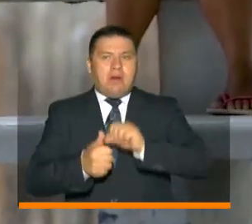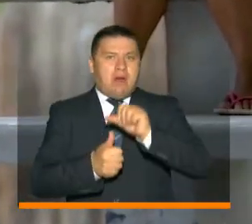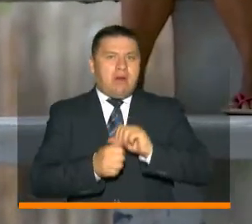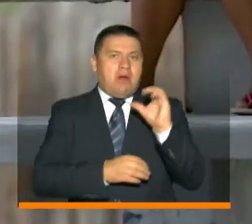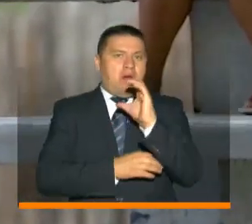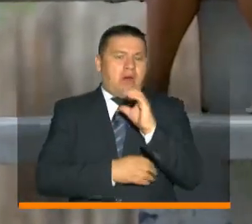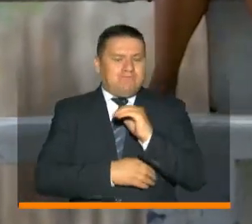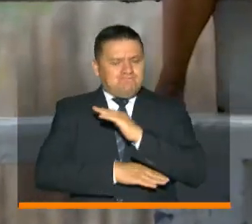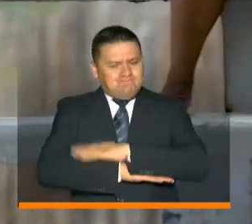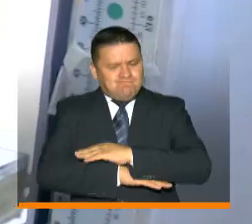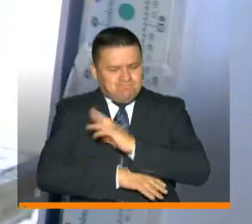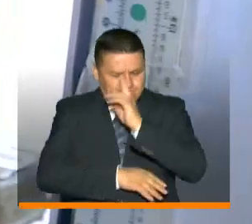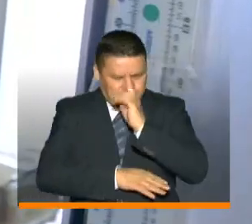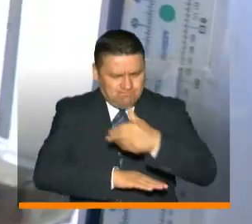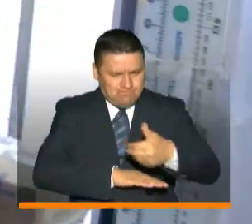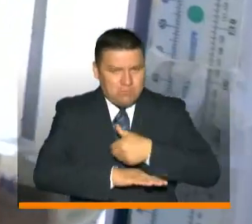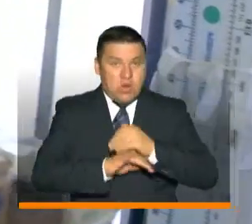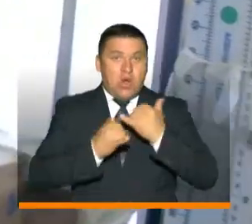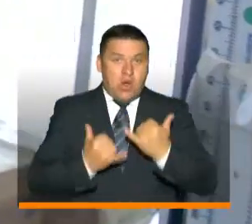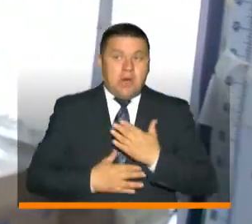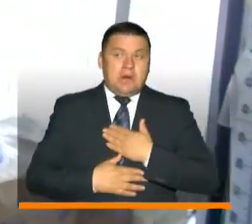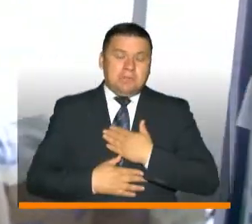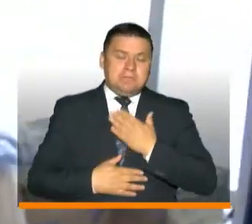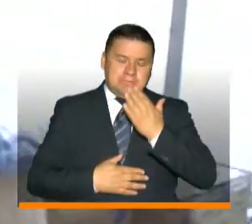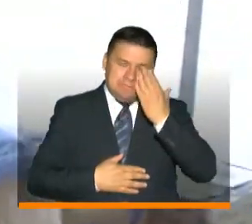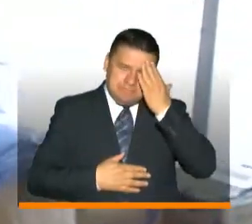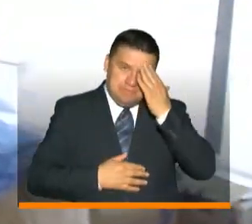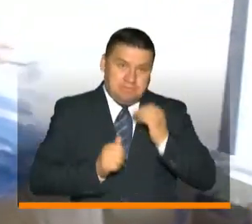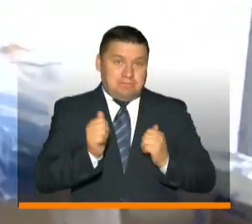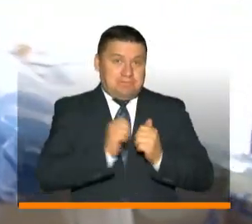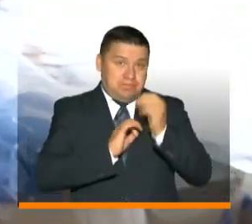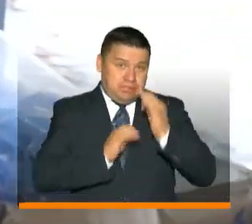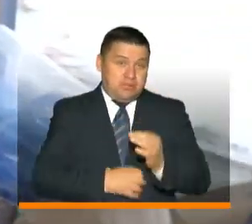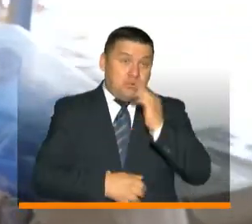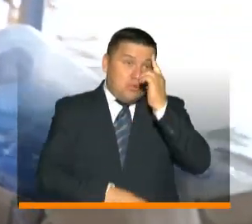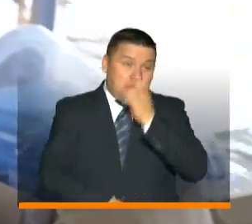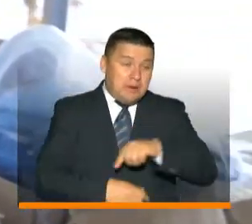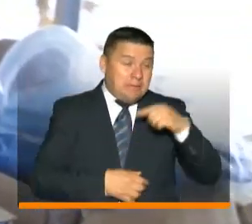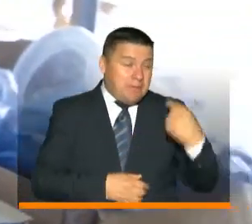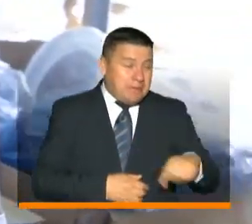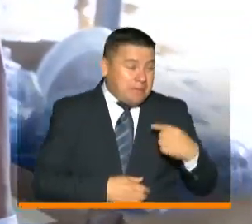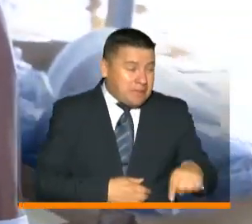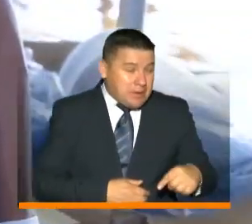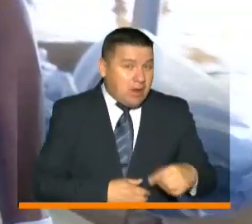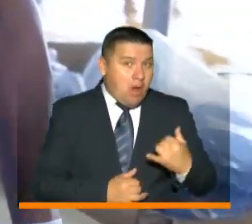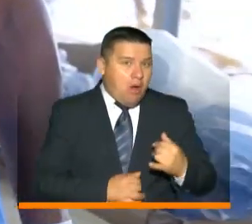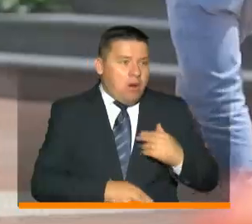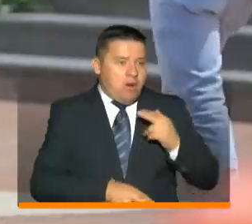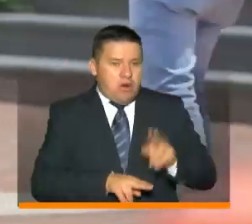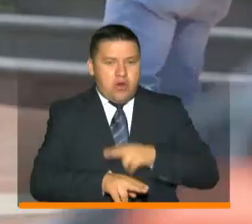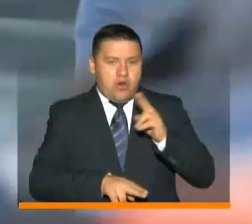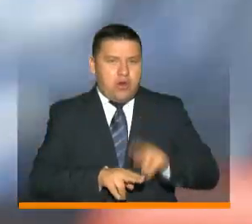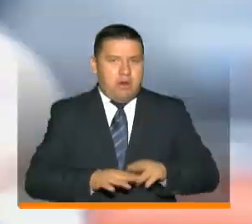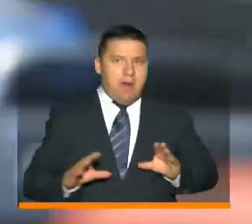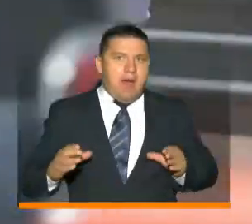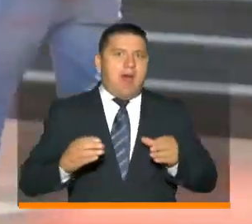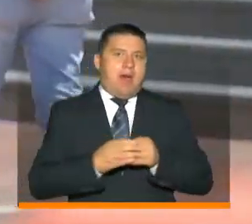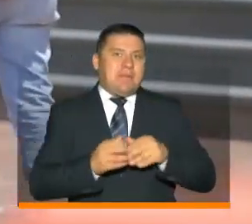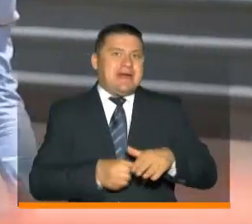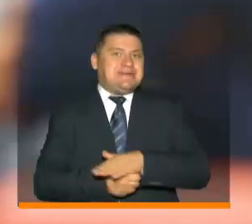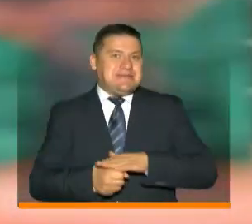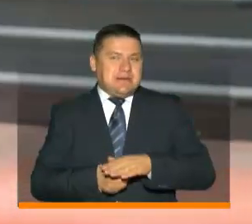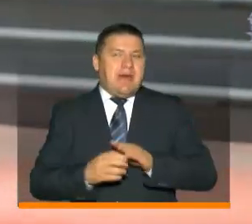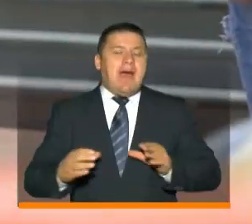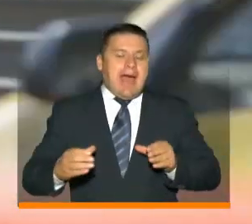colombiano, hemos logrado que hoy, pese a un número que sobrepasó el millón de casos, podamos tener una normalidad adaptada a la situación